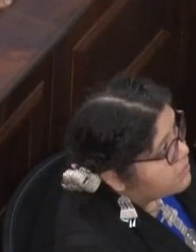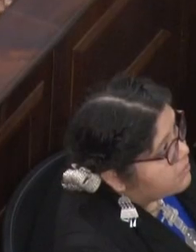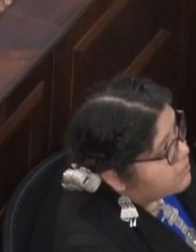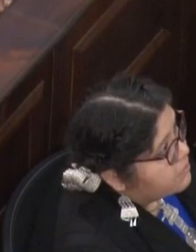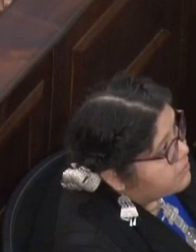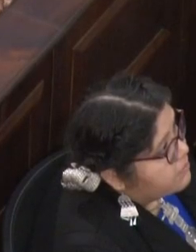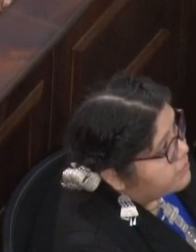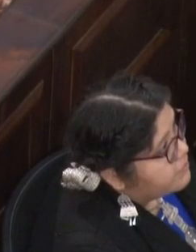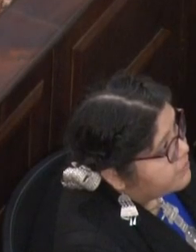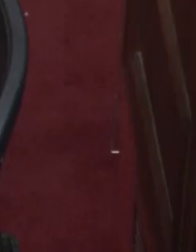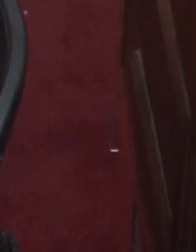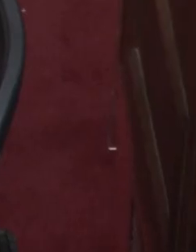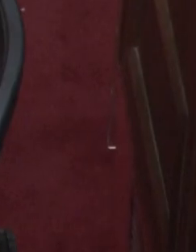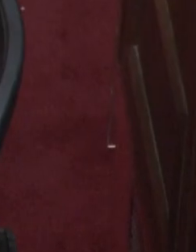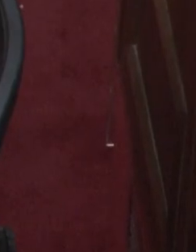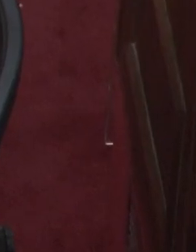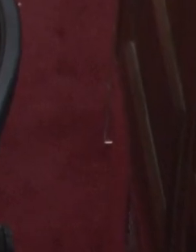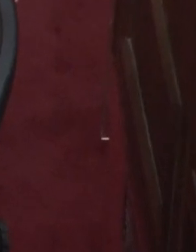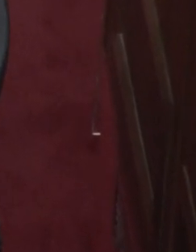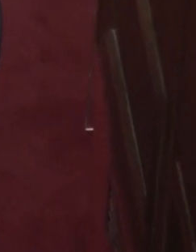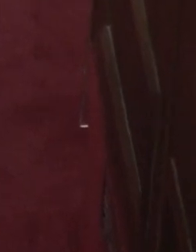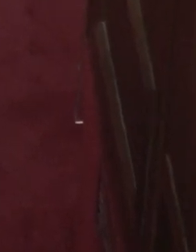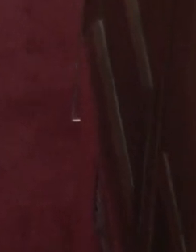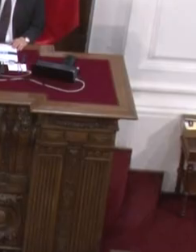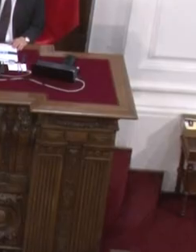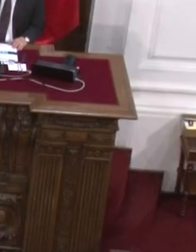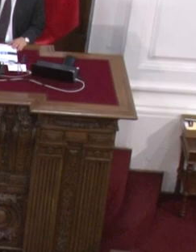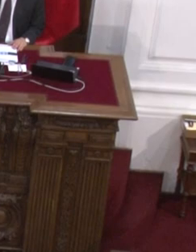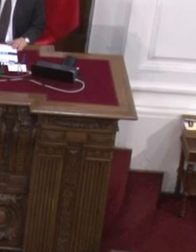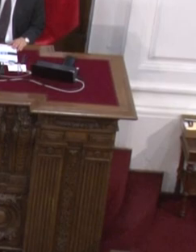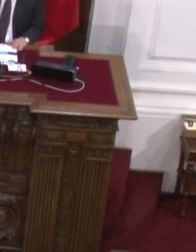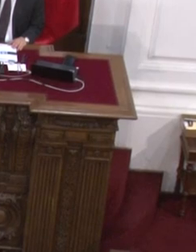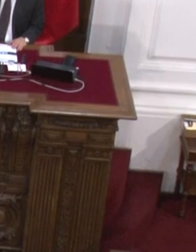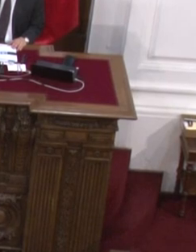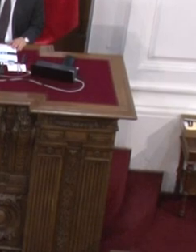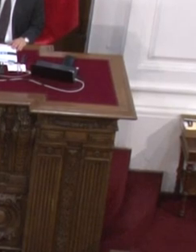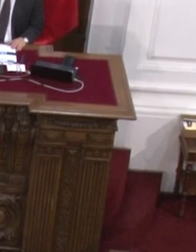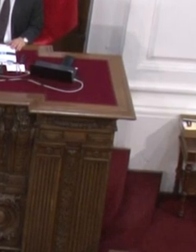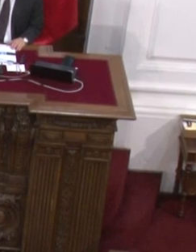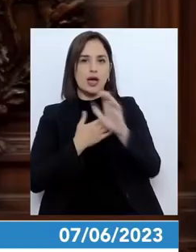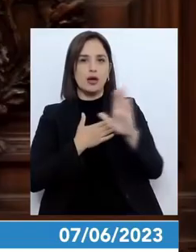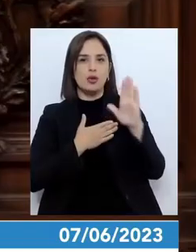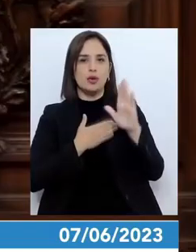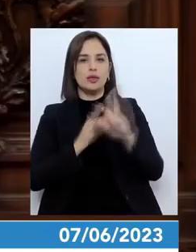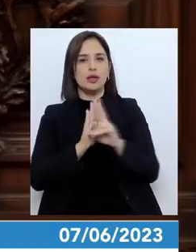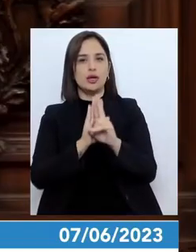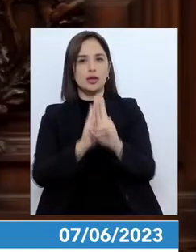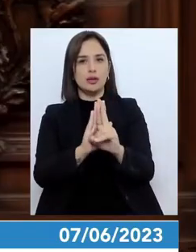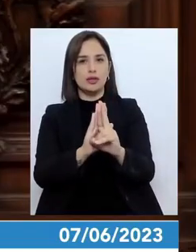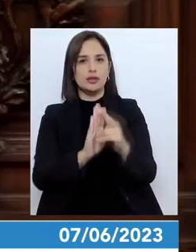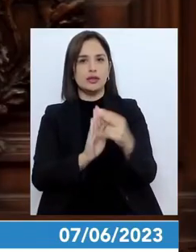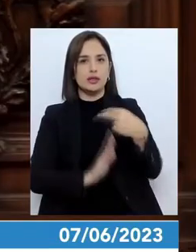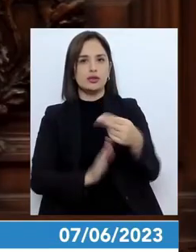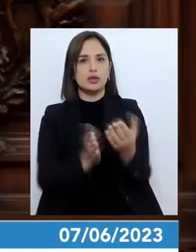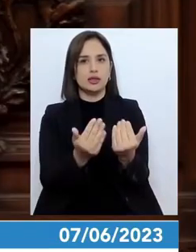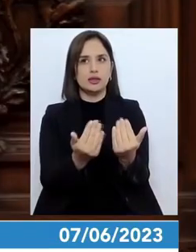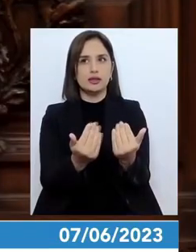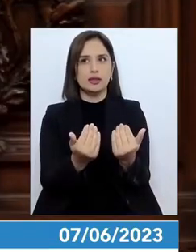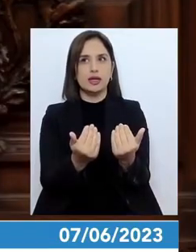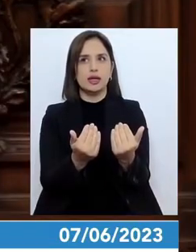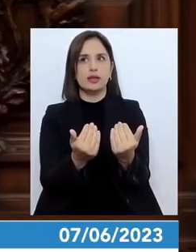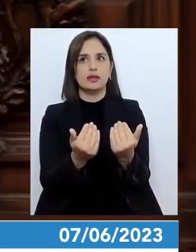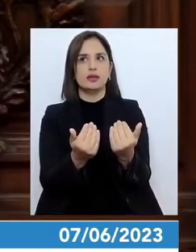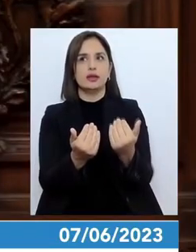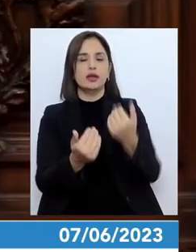piensen en esas personas que se han comprometido a representar, en sus necesidades, en sus